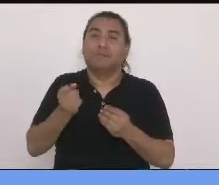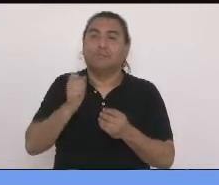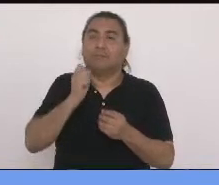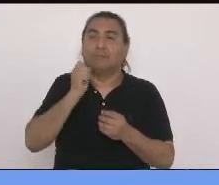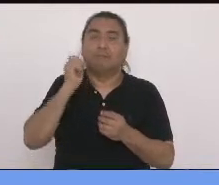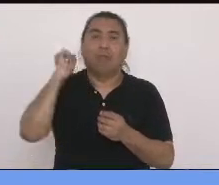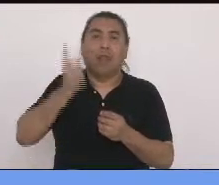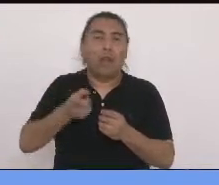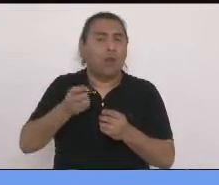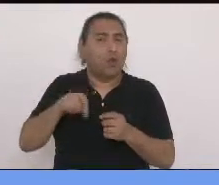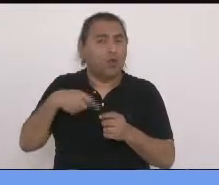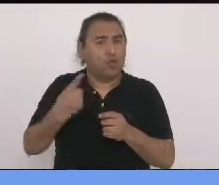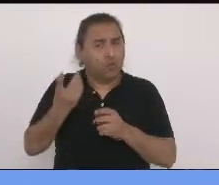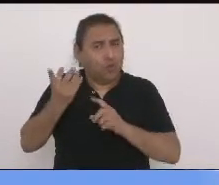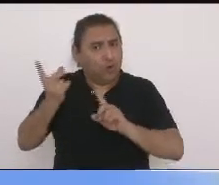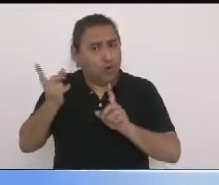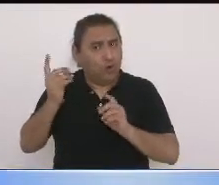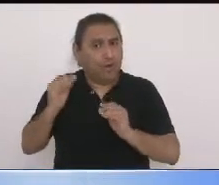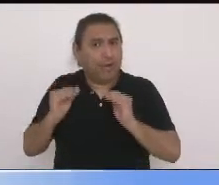el equilibrio necesario